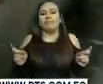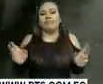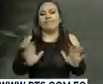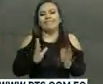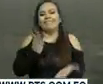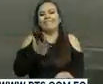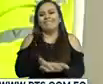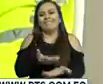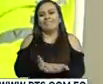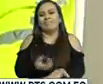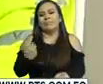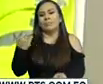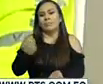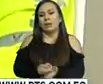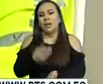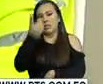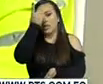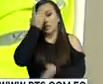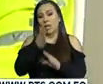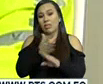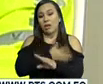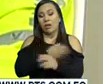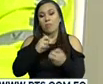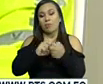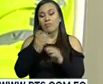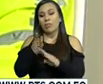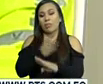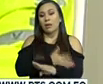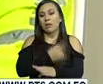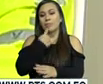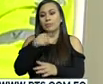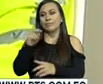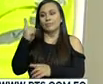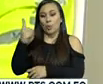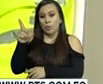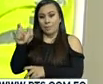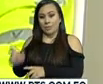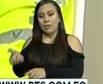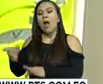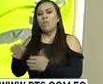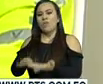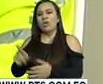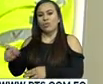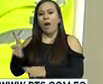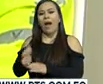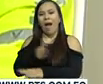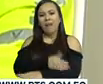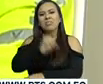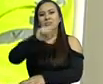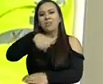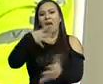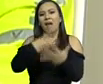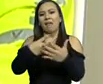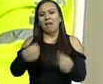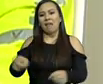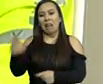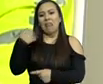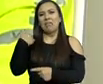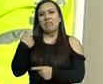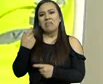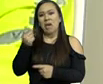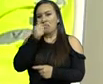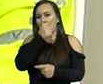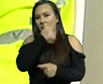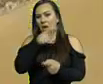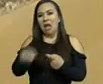cuentas un derecho la cientos antecedentes 1 porro por el otro polvo tenencia de su estatura